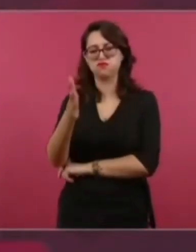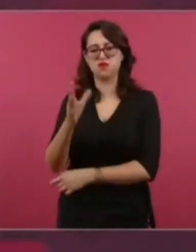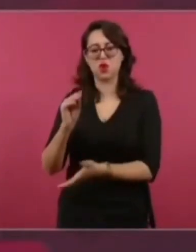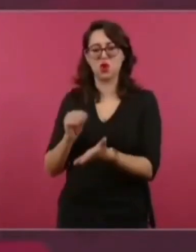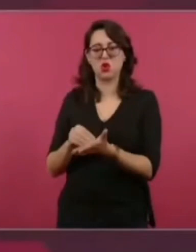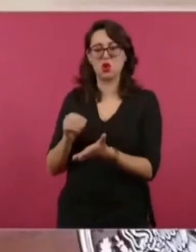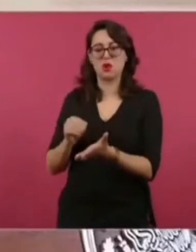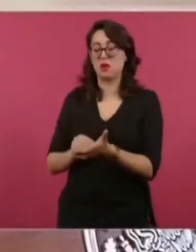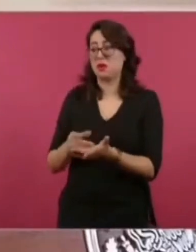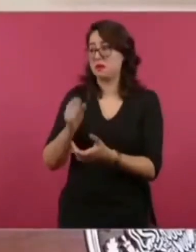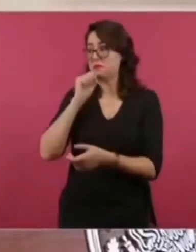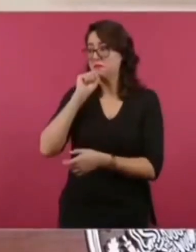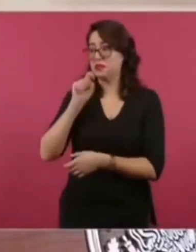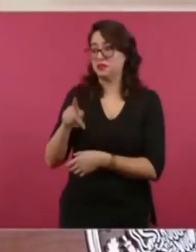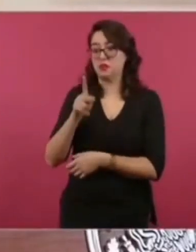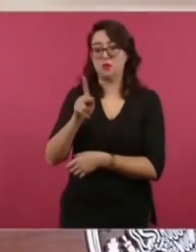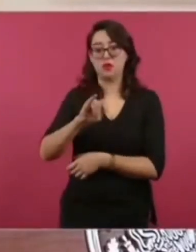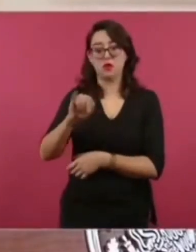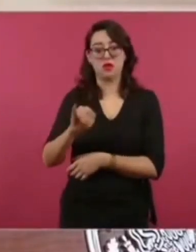el poder judicial.